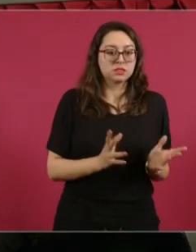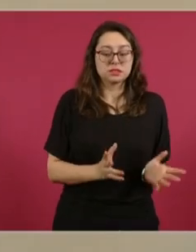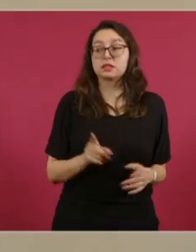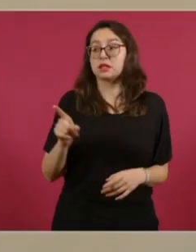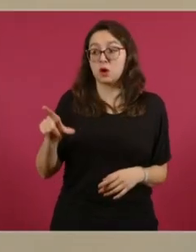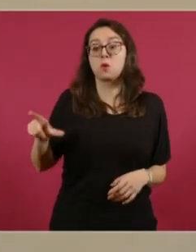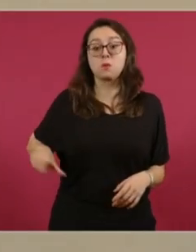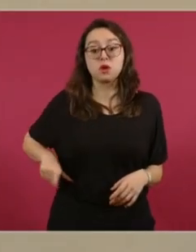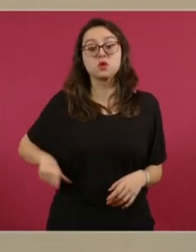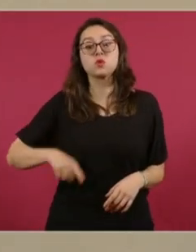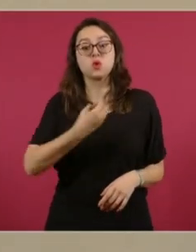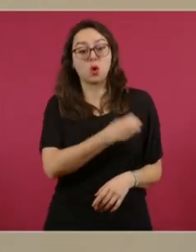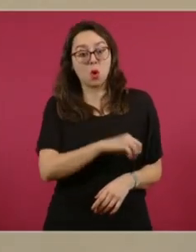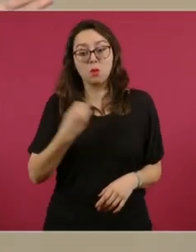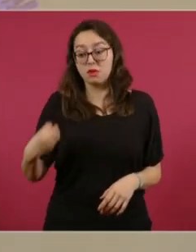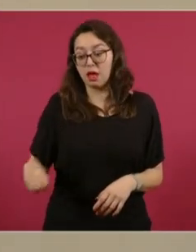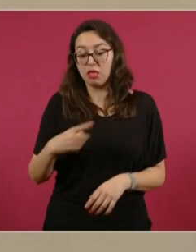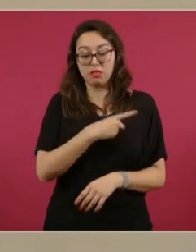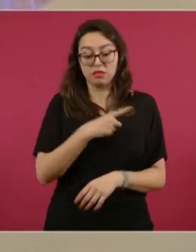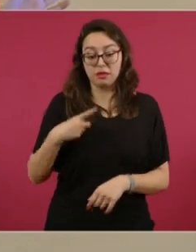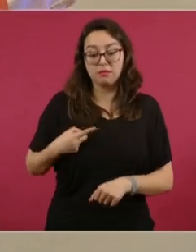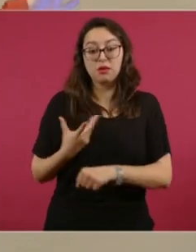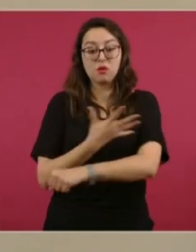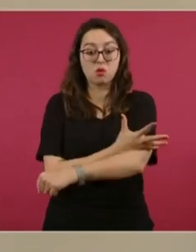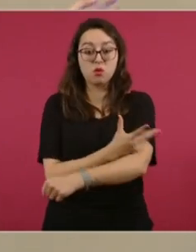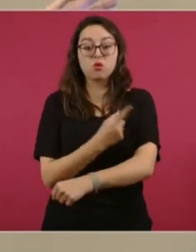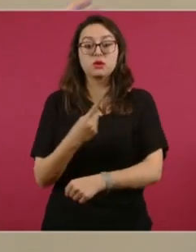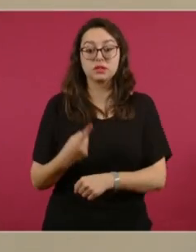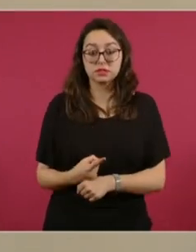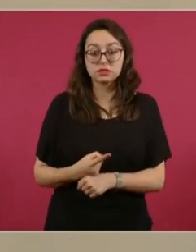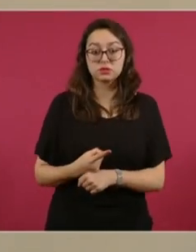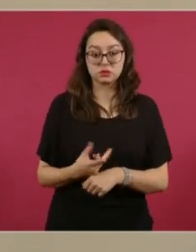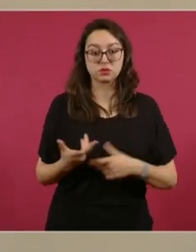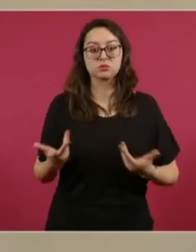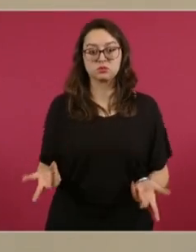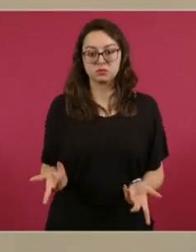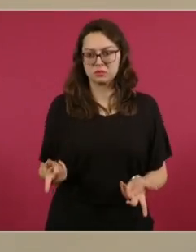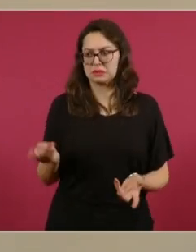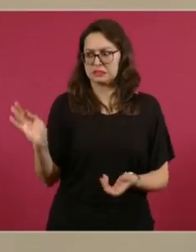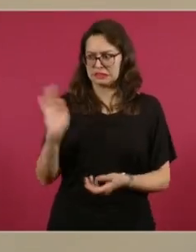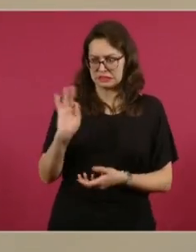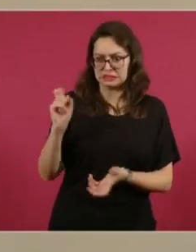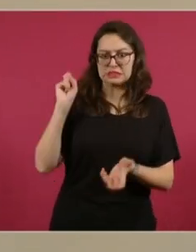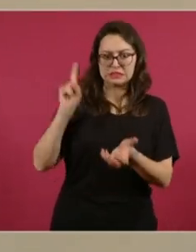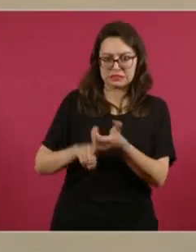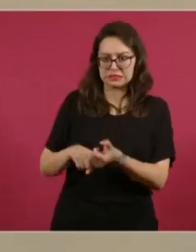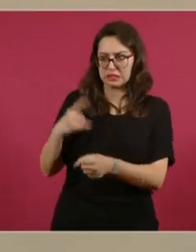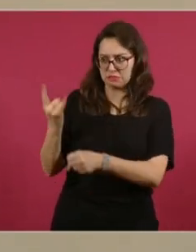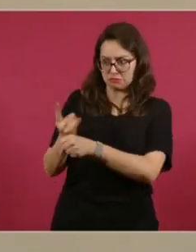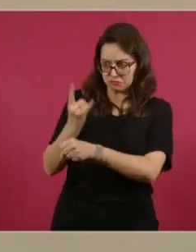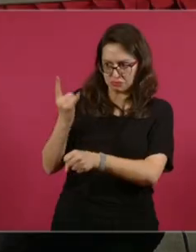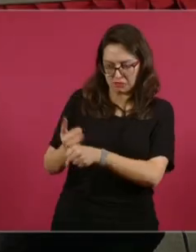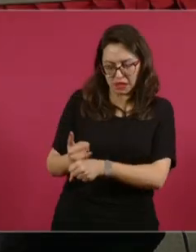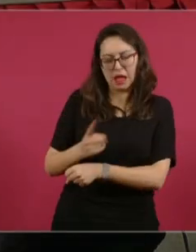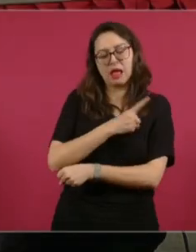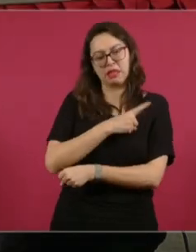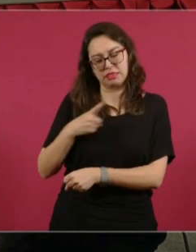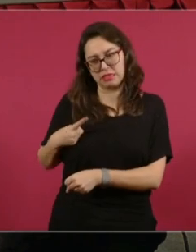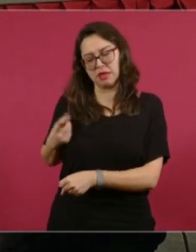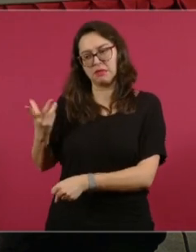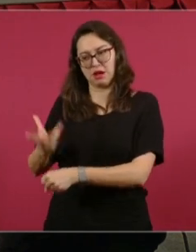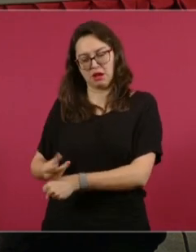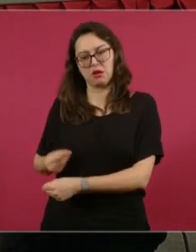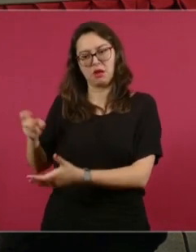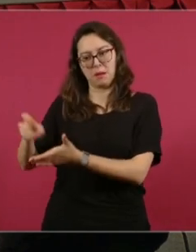a transparentar la información, si no lo hacen, que puedan tener mecanismos ágiles y eficientes para sancionar a